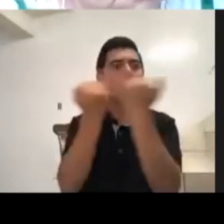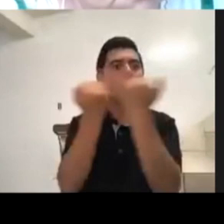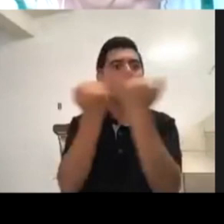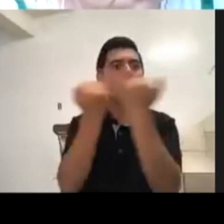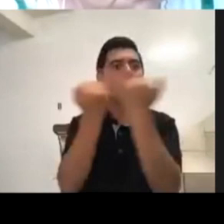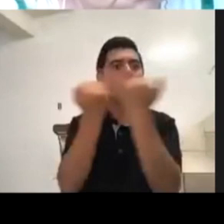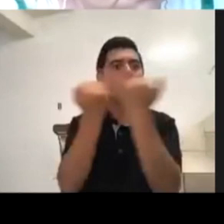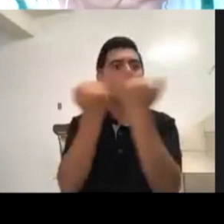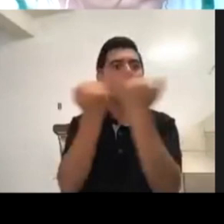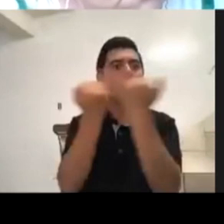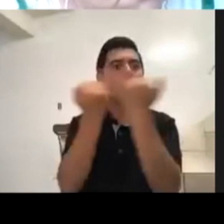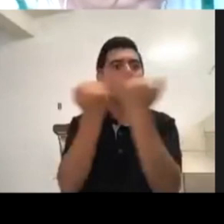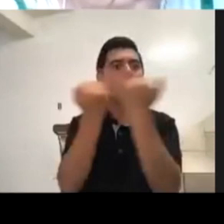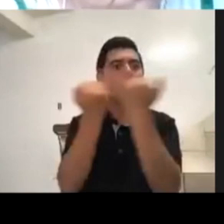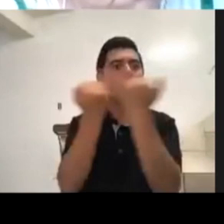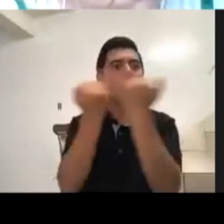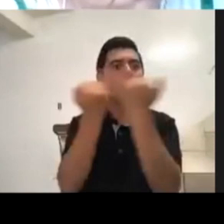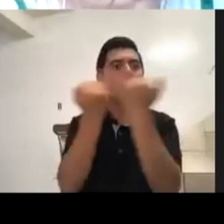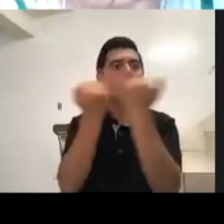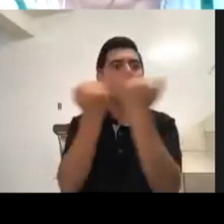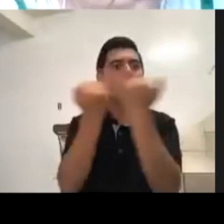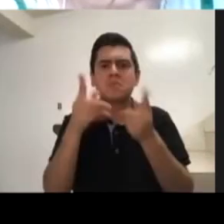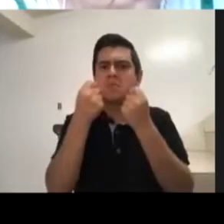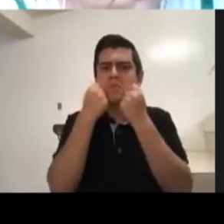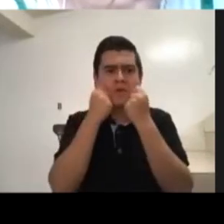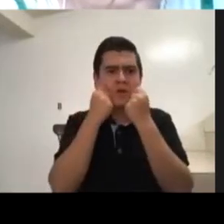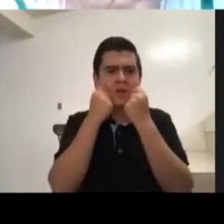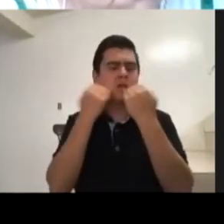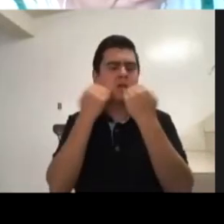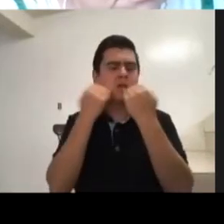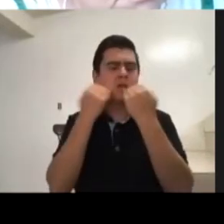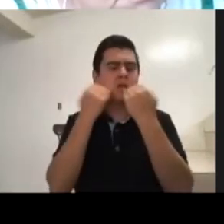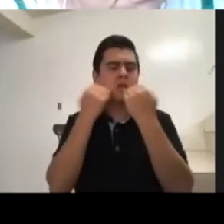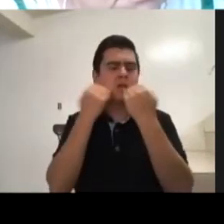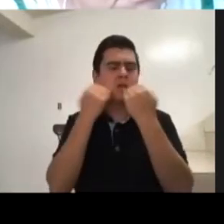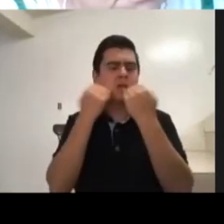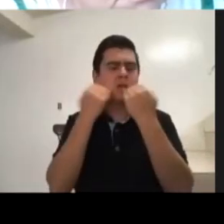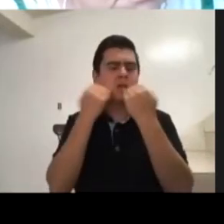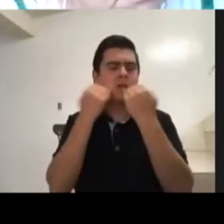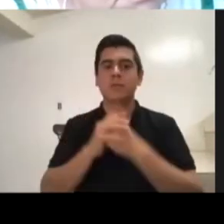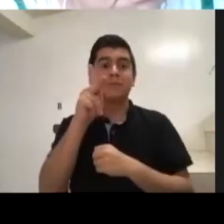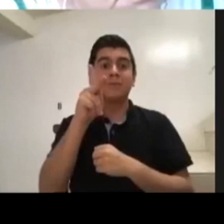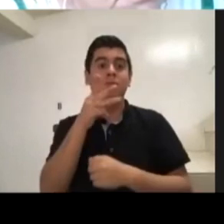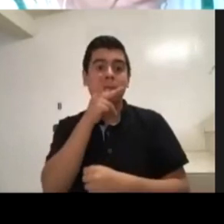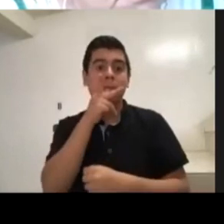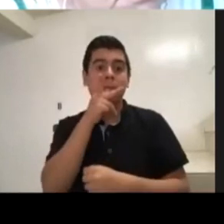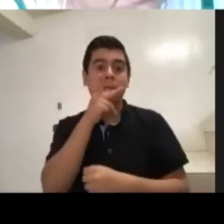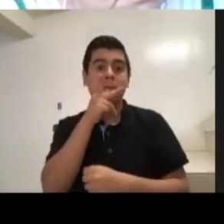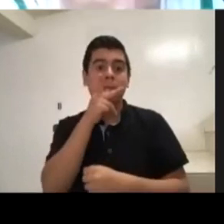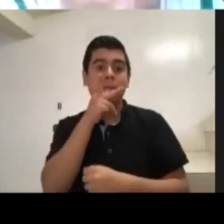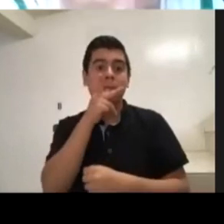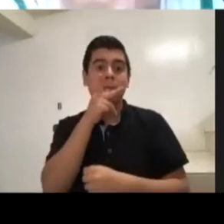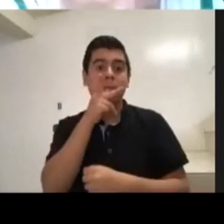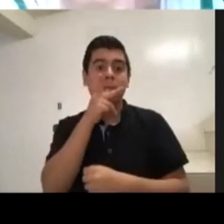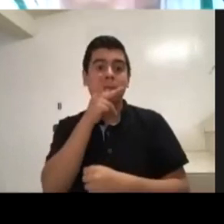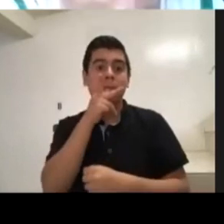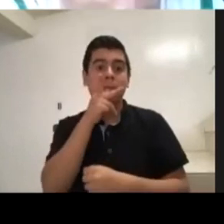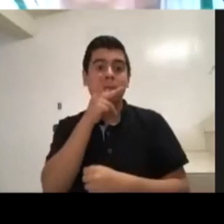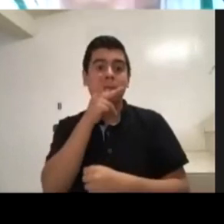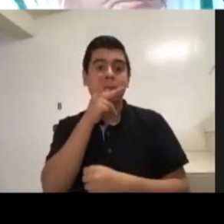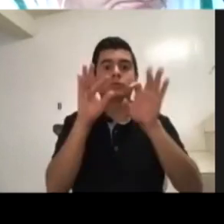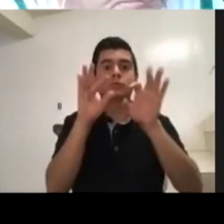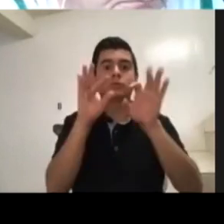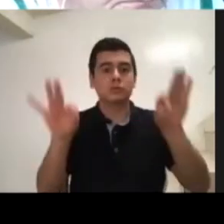esos padres de familia muchas veces son el detonante, el de clic para crear nuevas condiciones para la educación